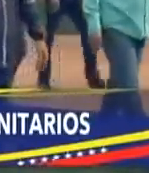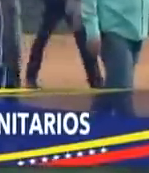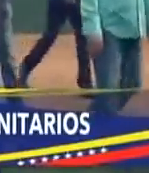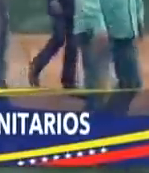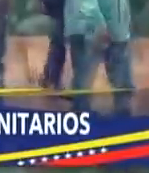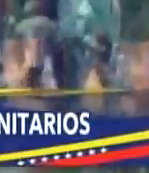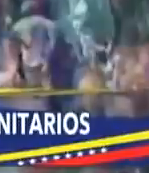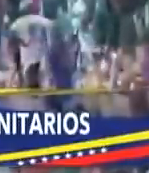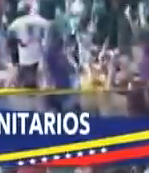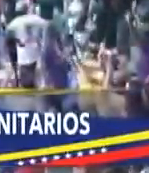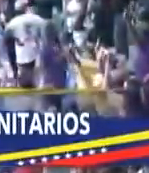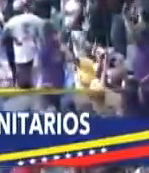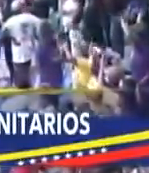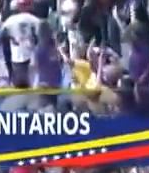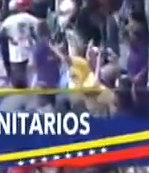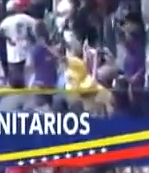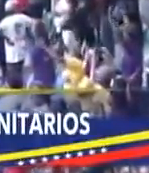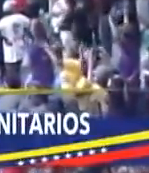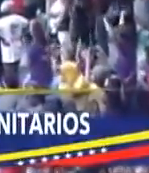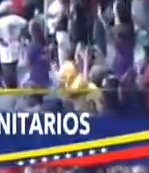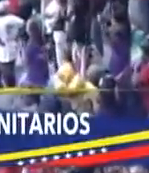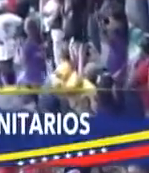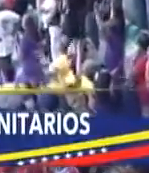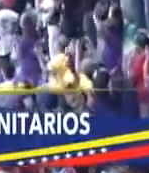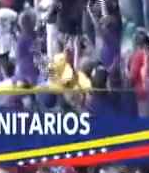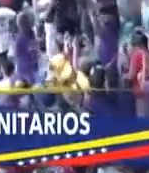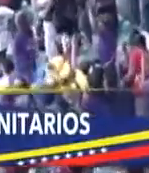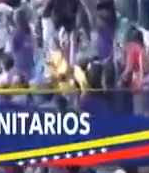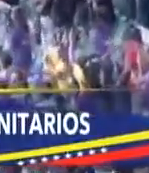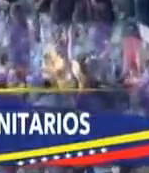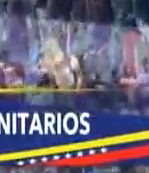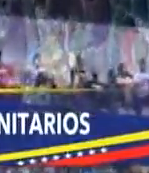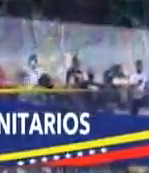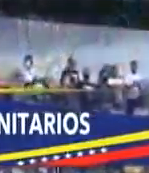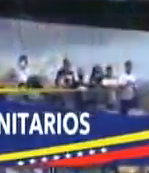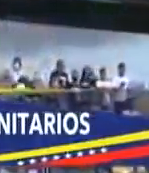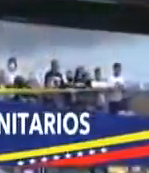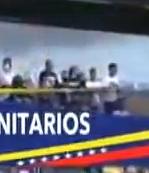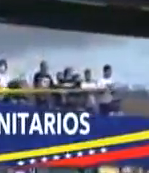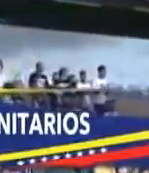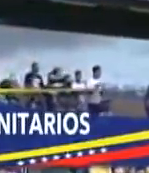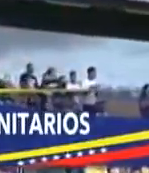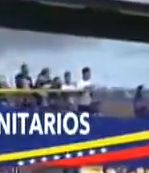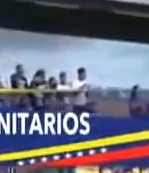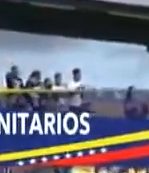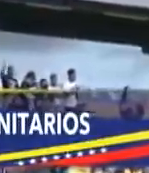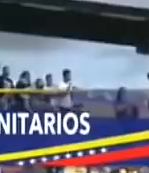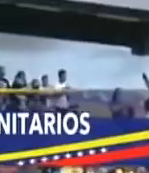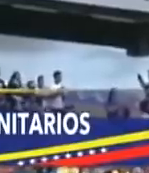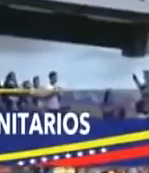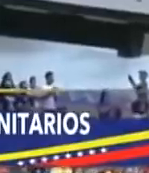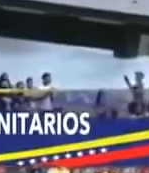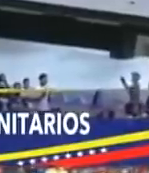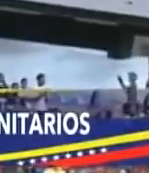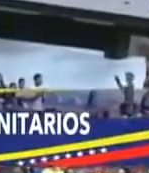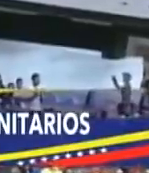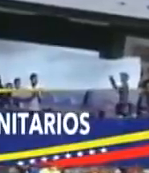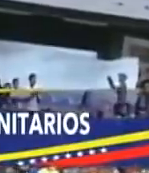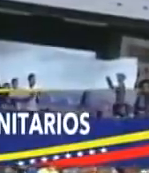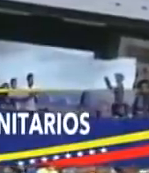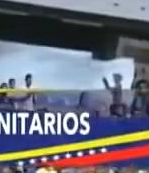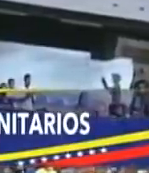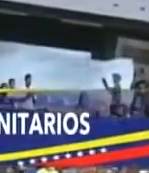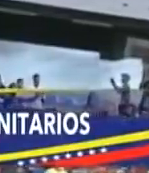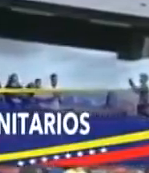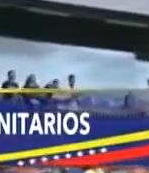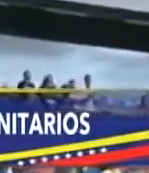del gabinete ejecutivo, es recibido con alegría, es recibido además con la ovación de todo el